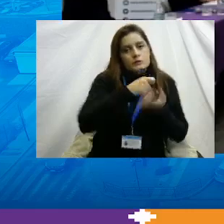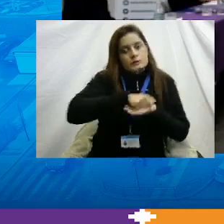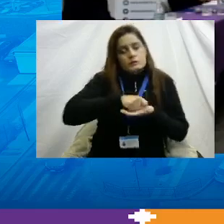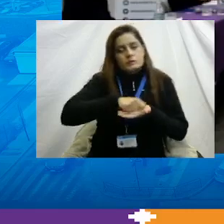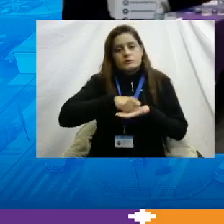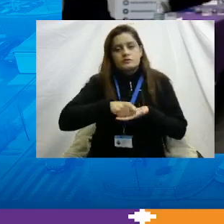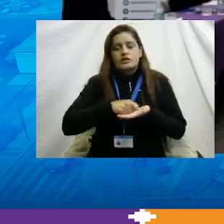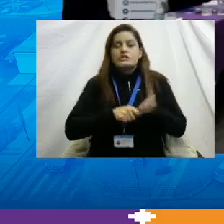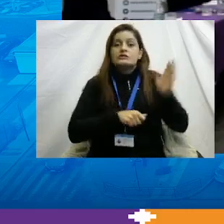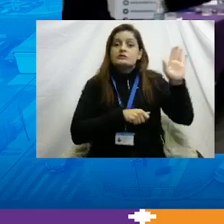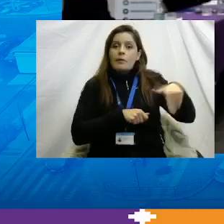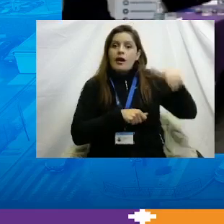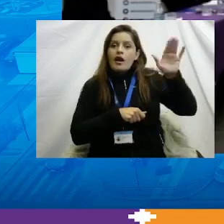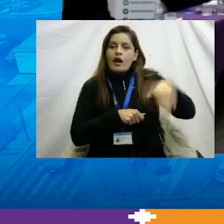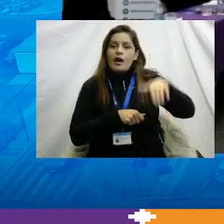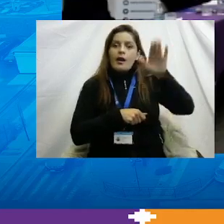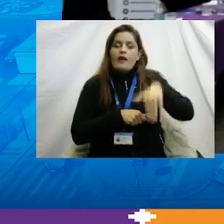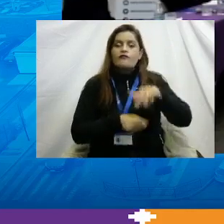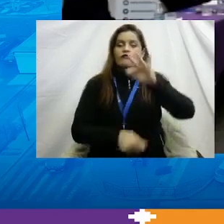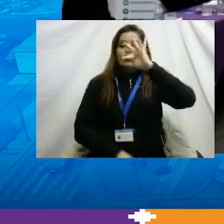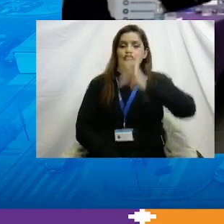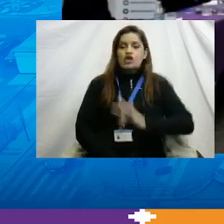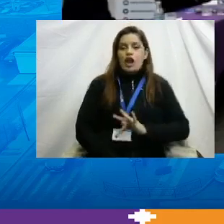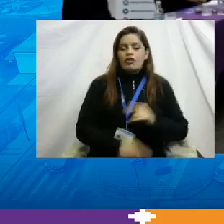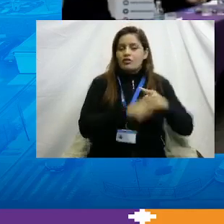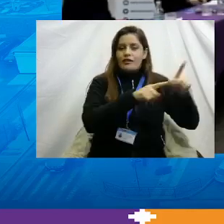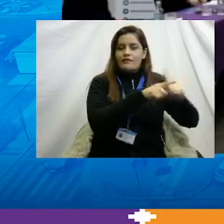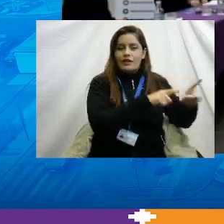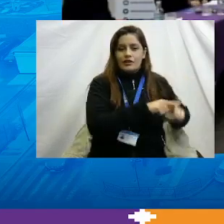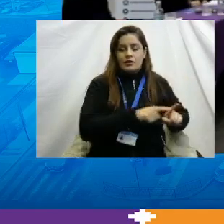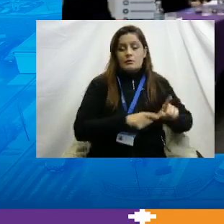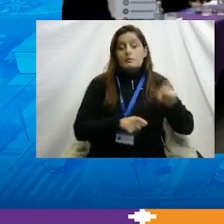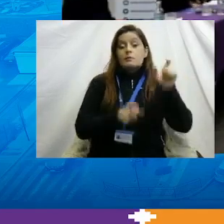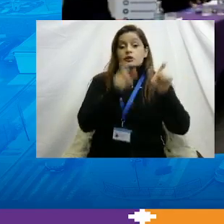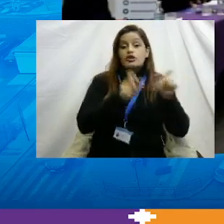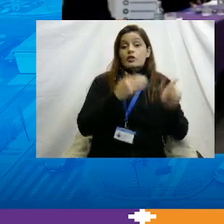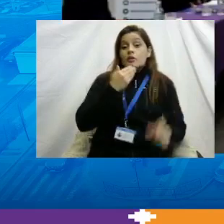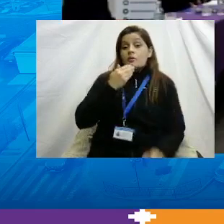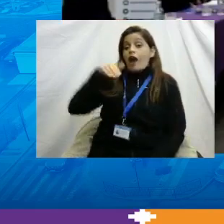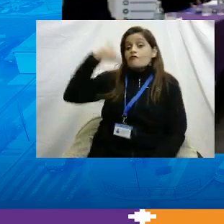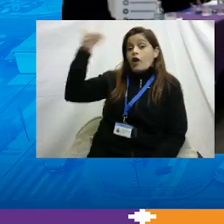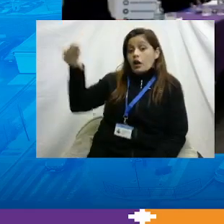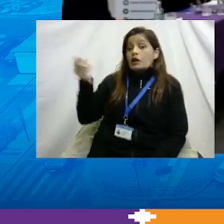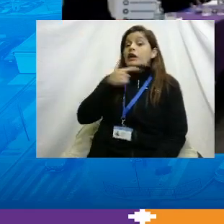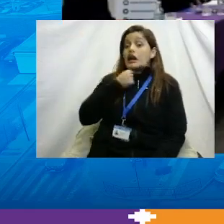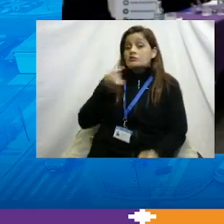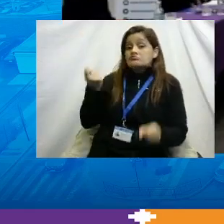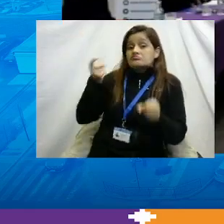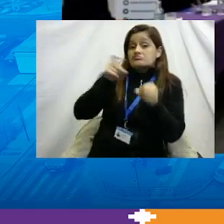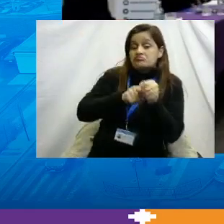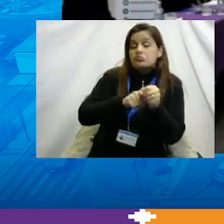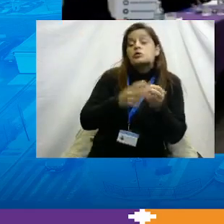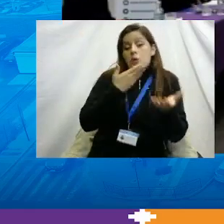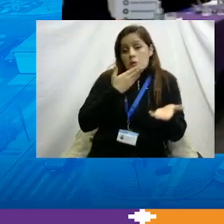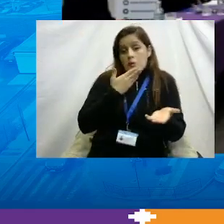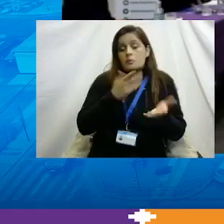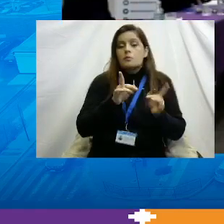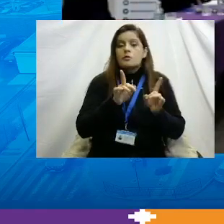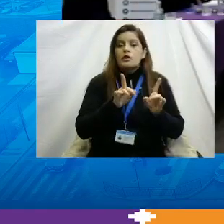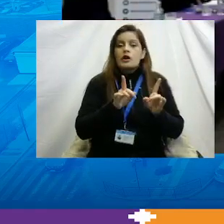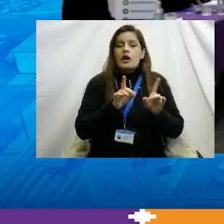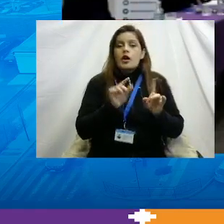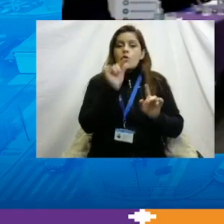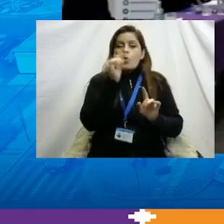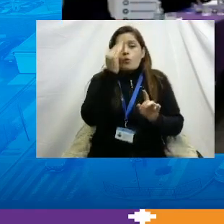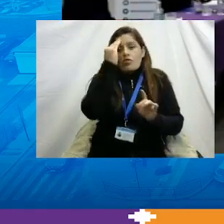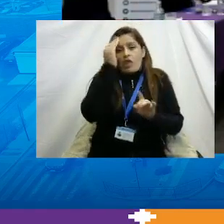Se está convocando a los funcionarios, funcionarias y postulantes que con algunos días de